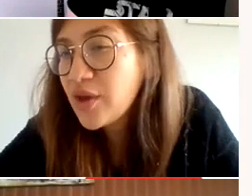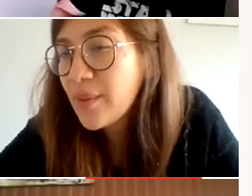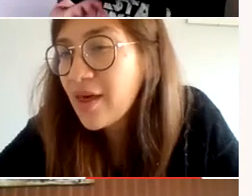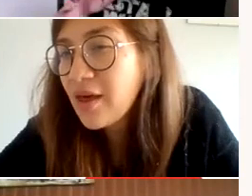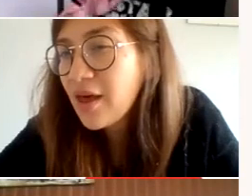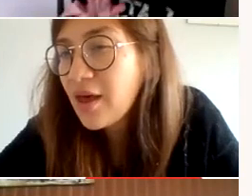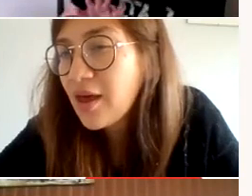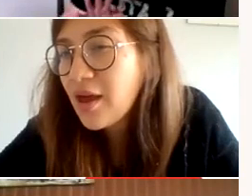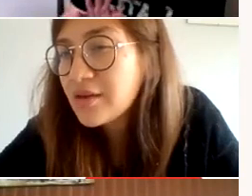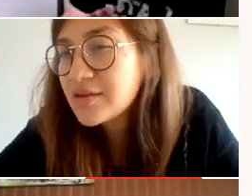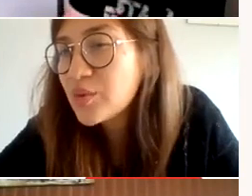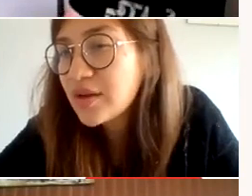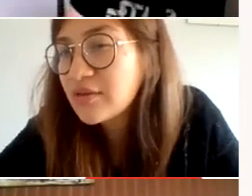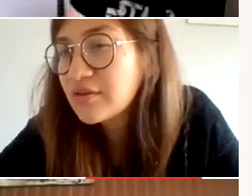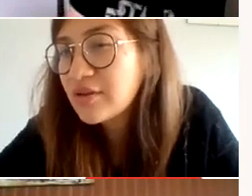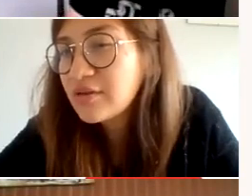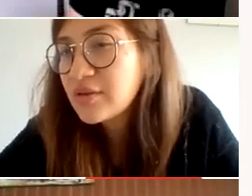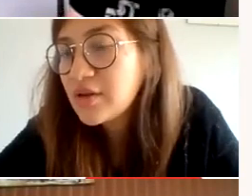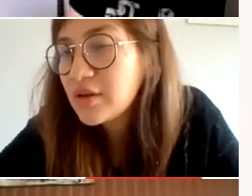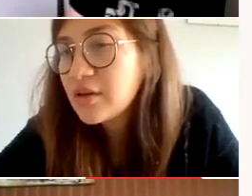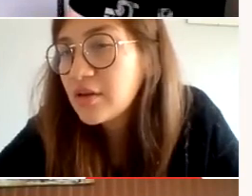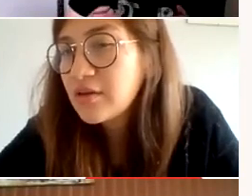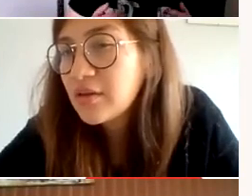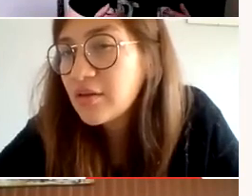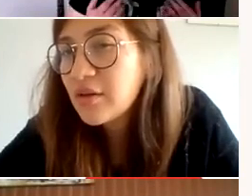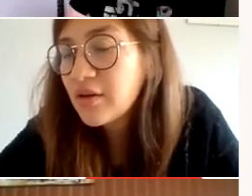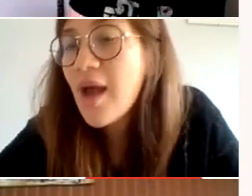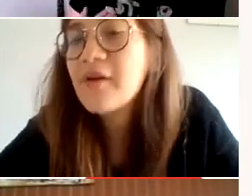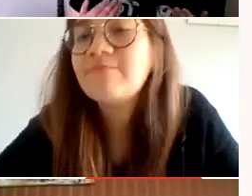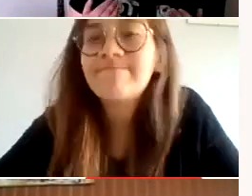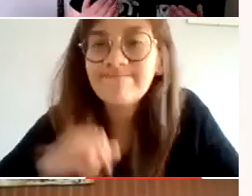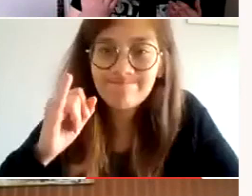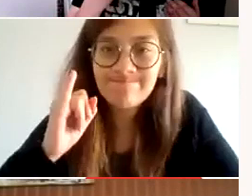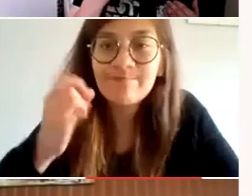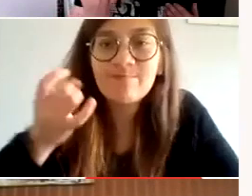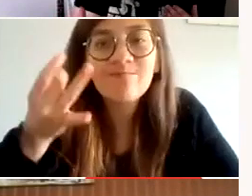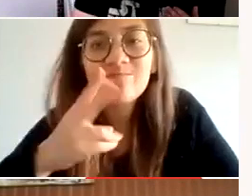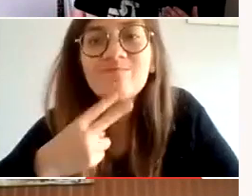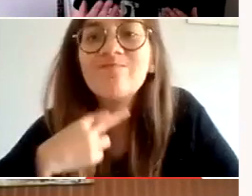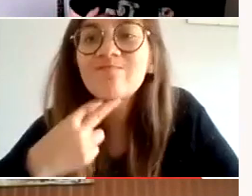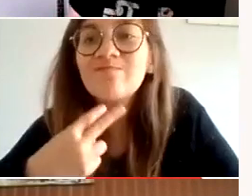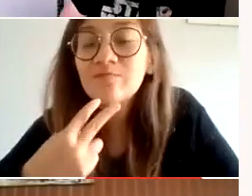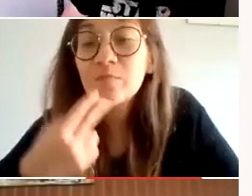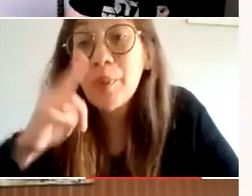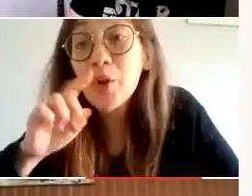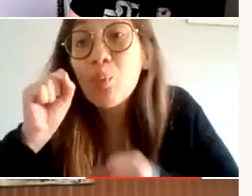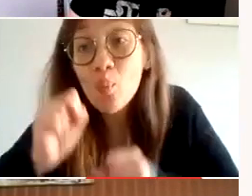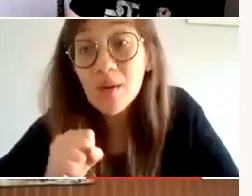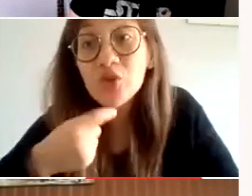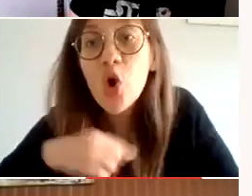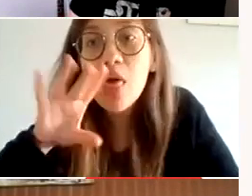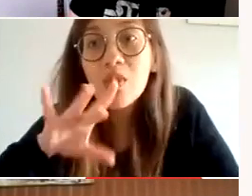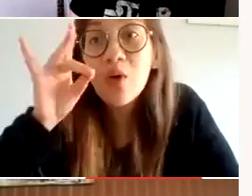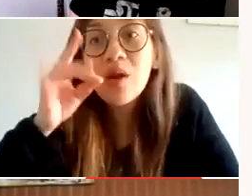Hay Sí, videollamada. es que, Se puede sí, usar. No. es que en el canal de voz tú puedes también liberar tu cámara.